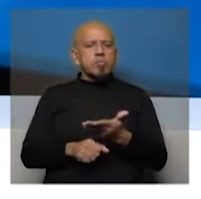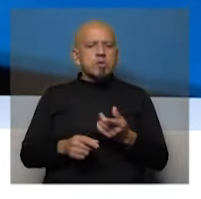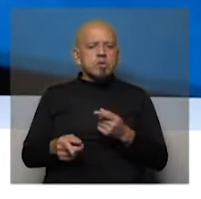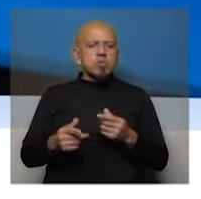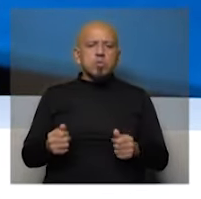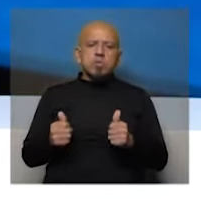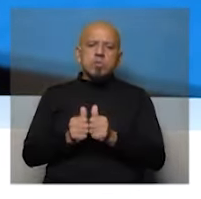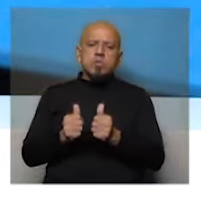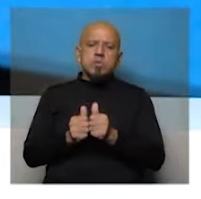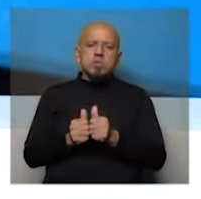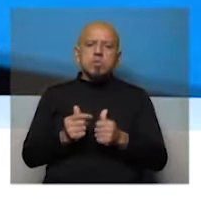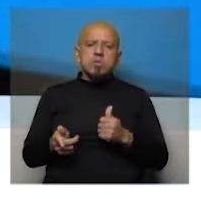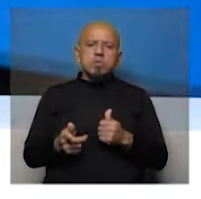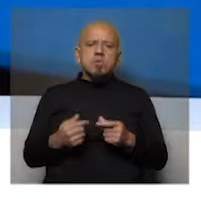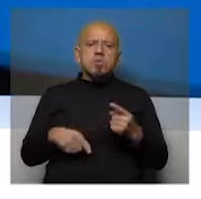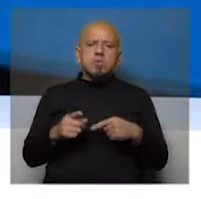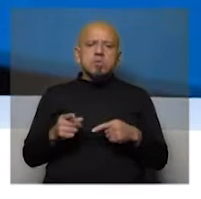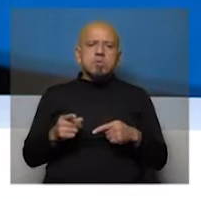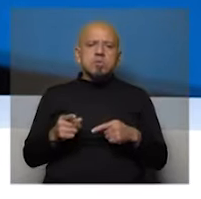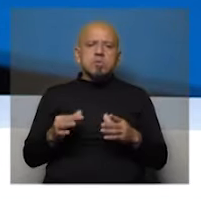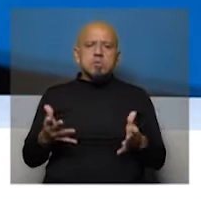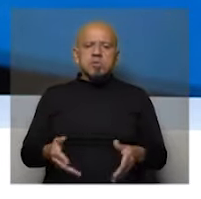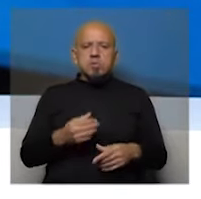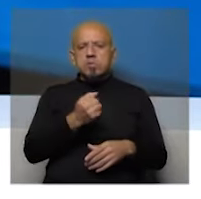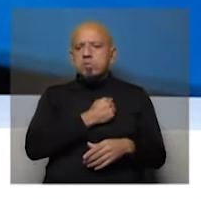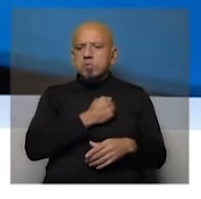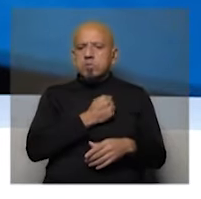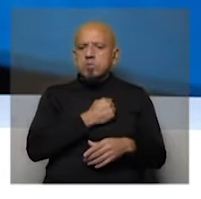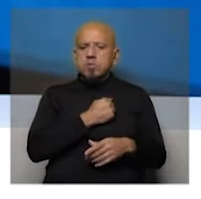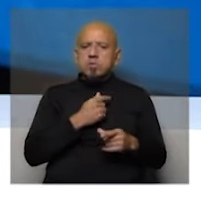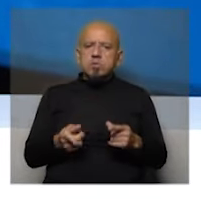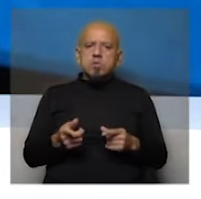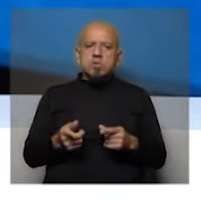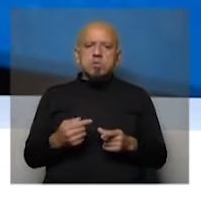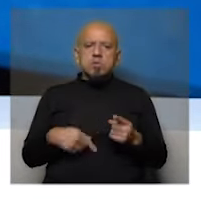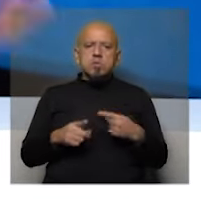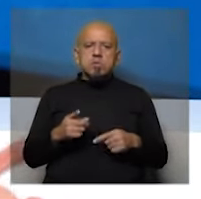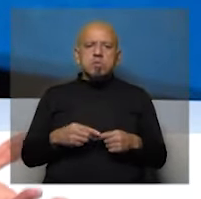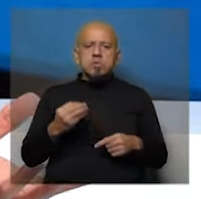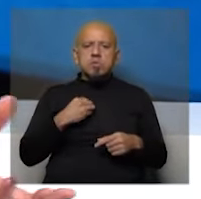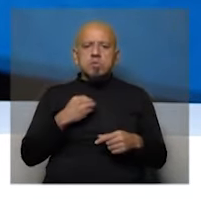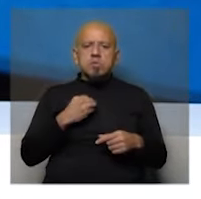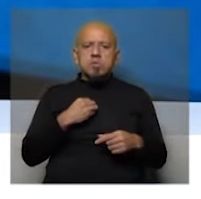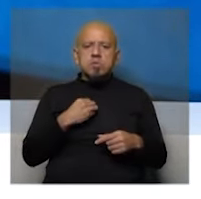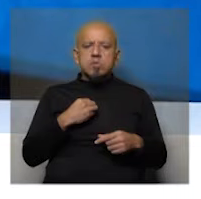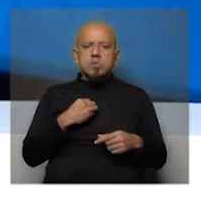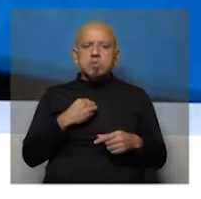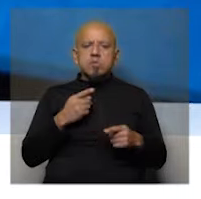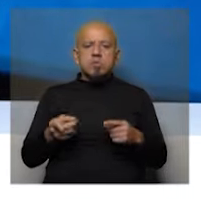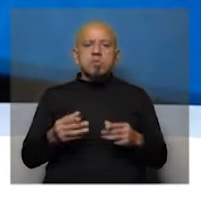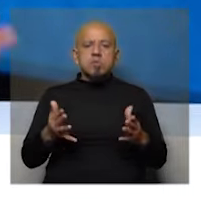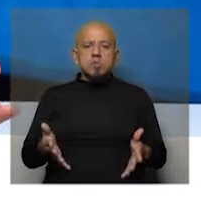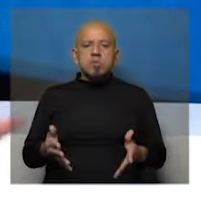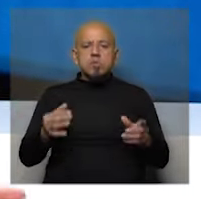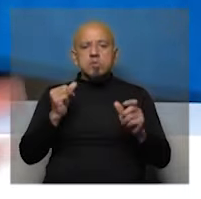acompañamiento porque cuando las personas tienen mucho miedo es muy difícil que sostengan la confianza en el sistema de justicia y que además